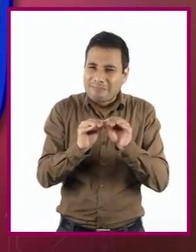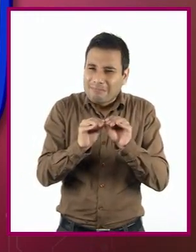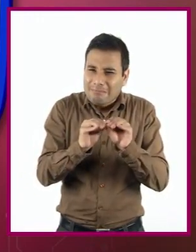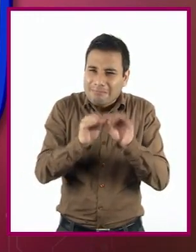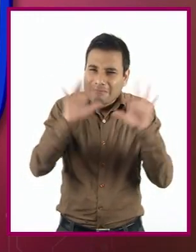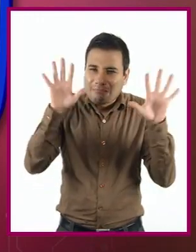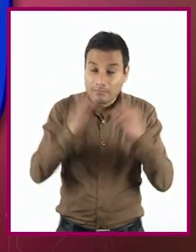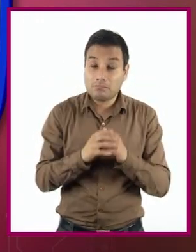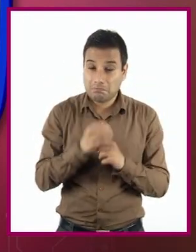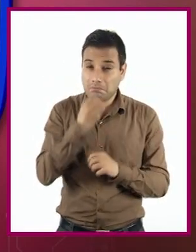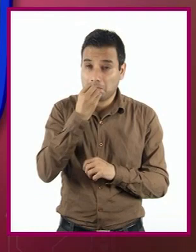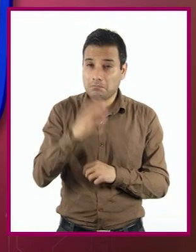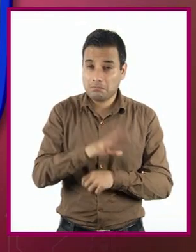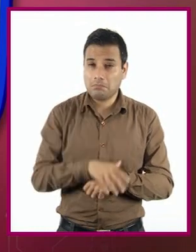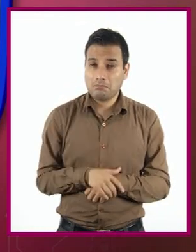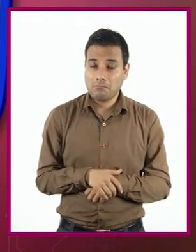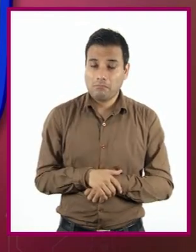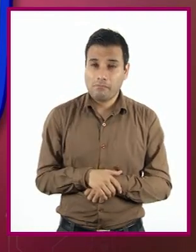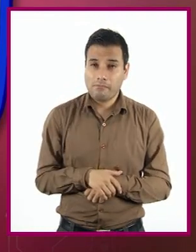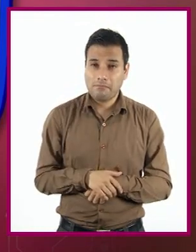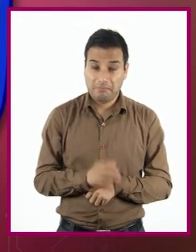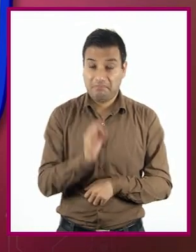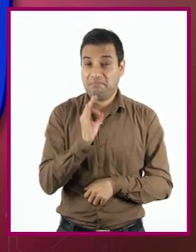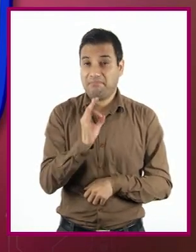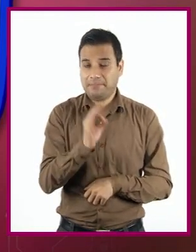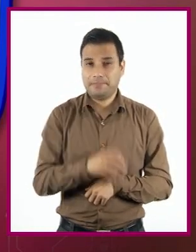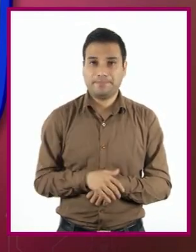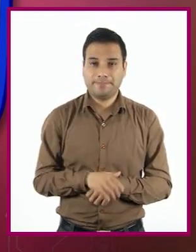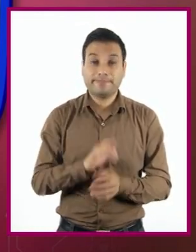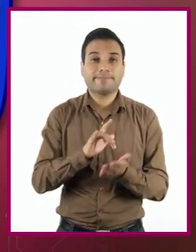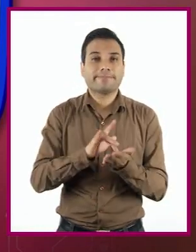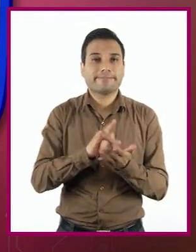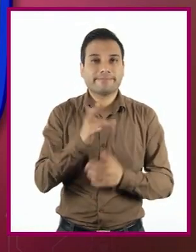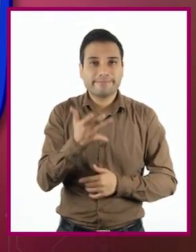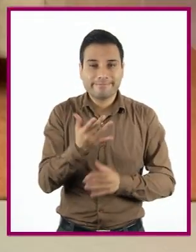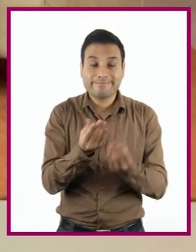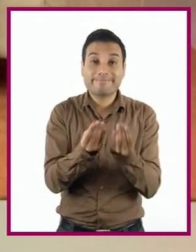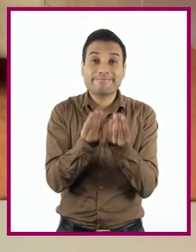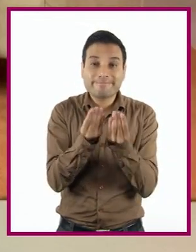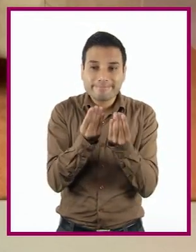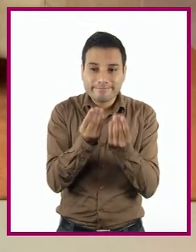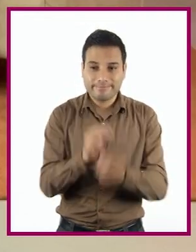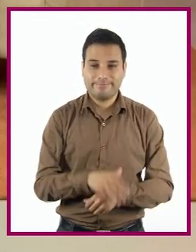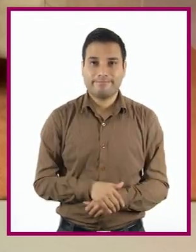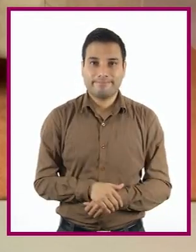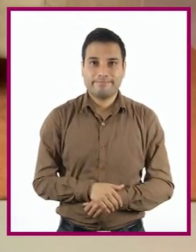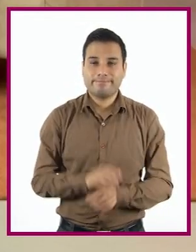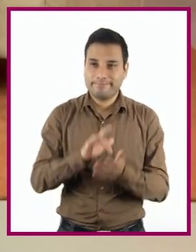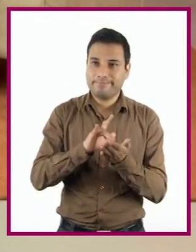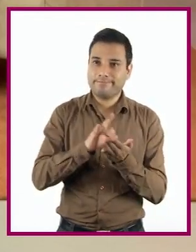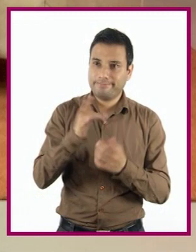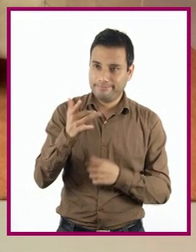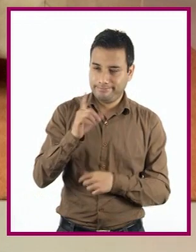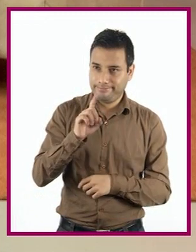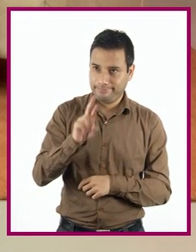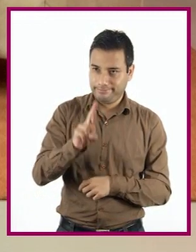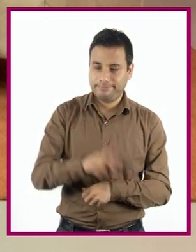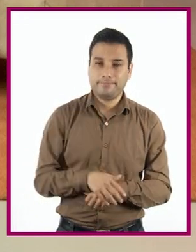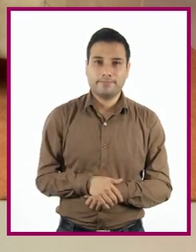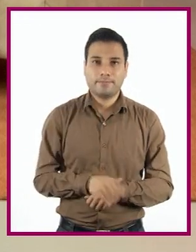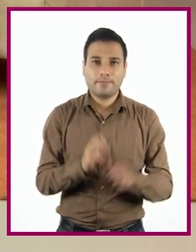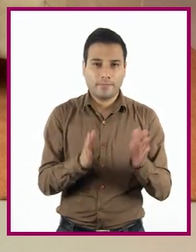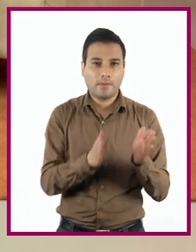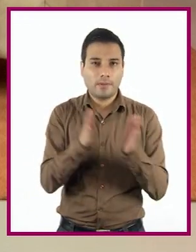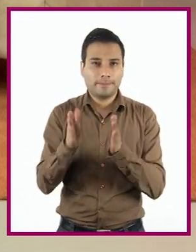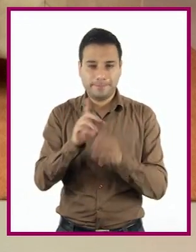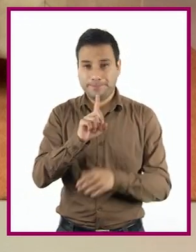enseñando. Cada uno de los fenómenos. Muchas gracias, doctor. Muchas gracias, doctor. Doctor